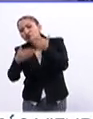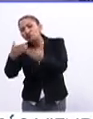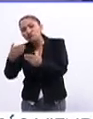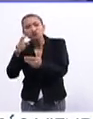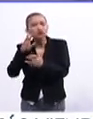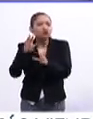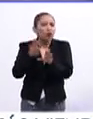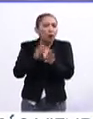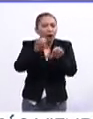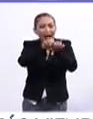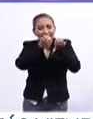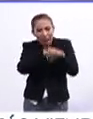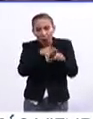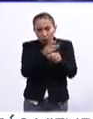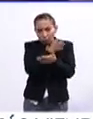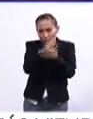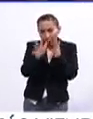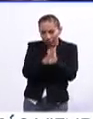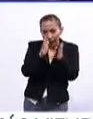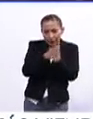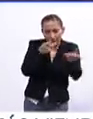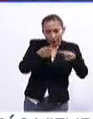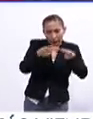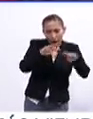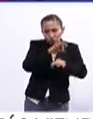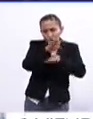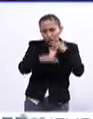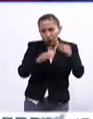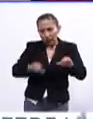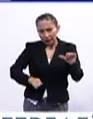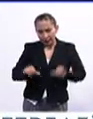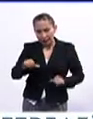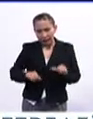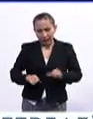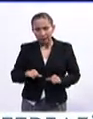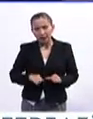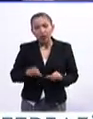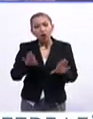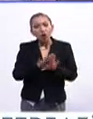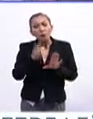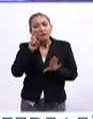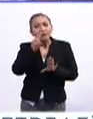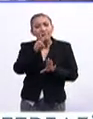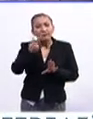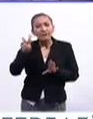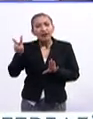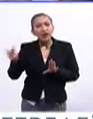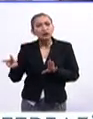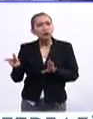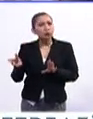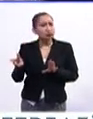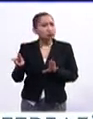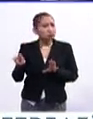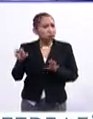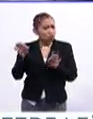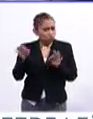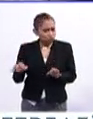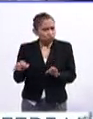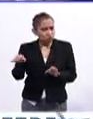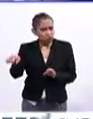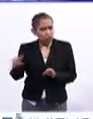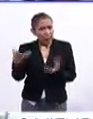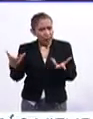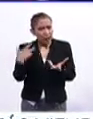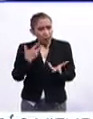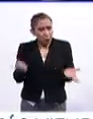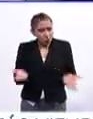me imagino que es un equipo el que participa pues en todas estas actividades que nos has descrito. ¿Cómo han visto que realmente ha pues